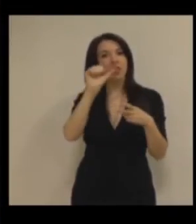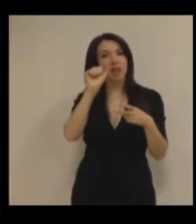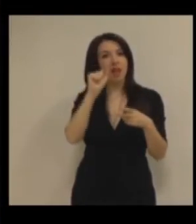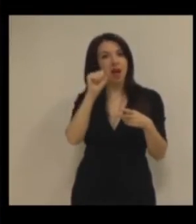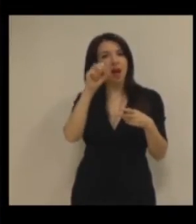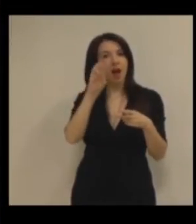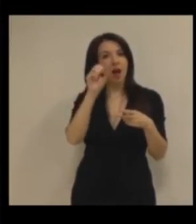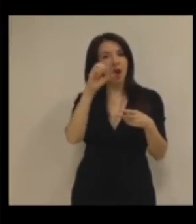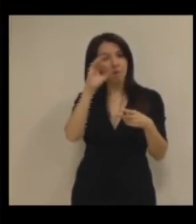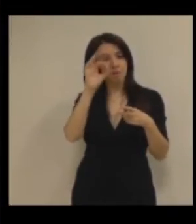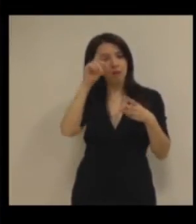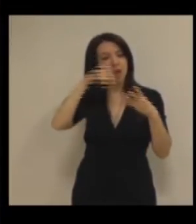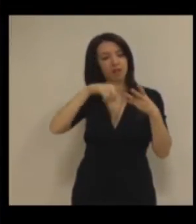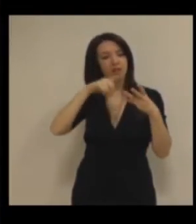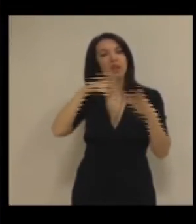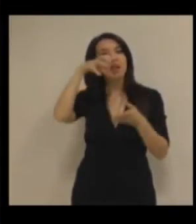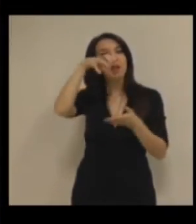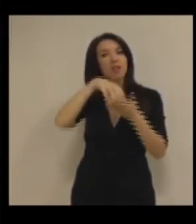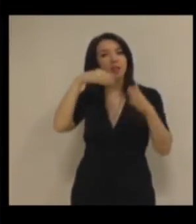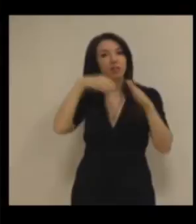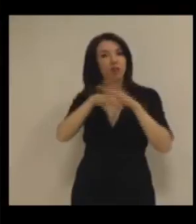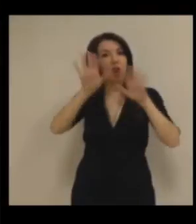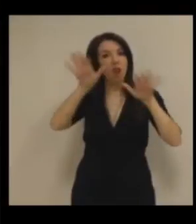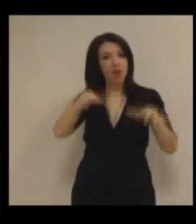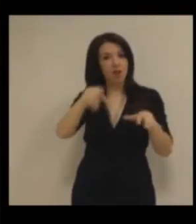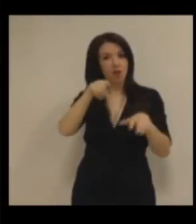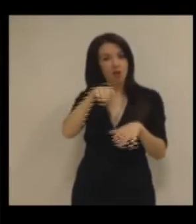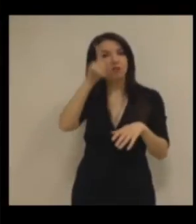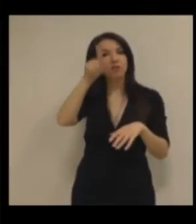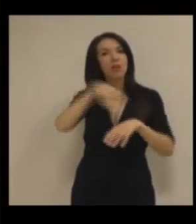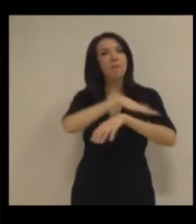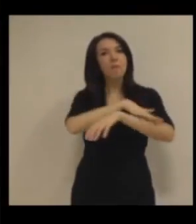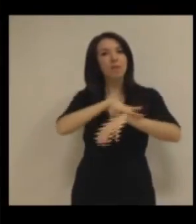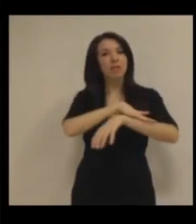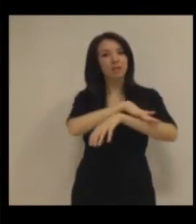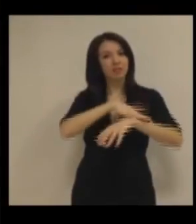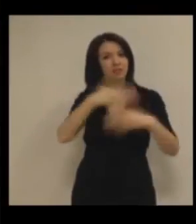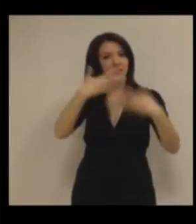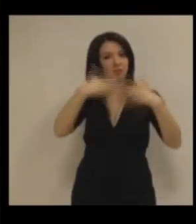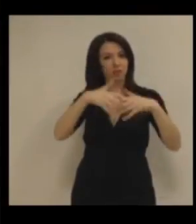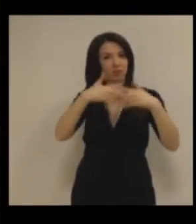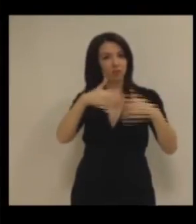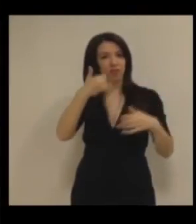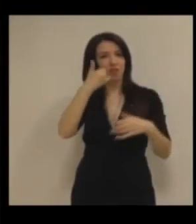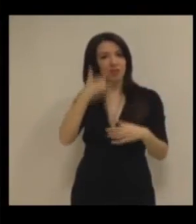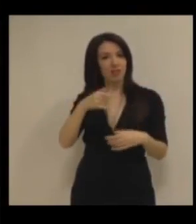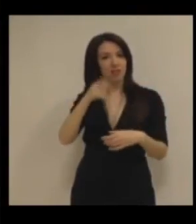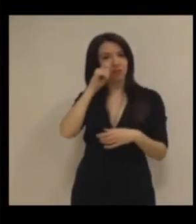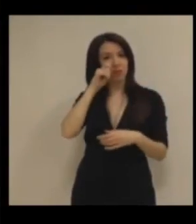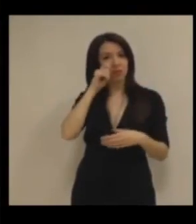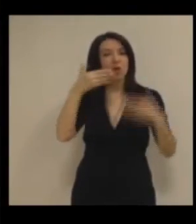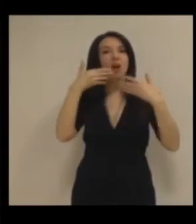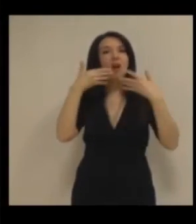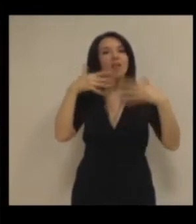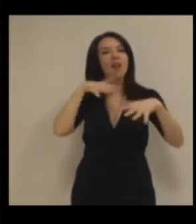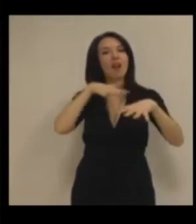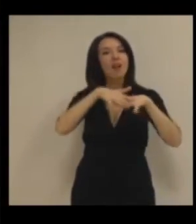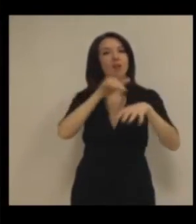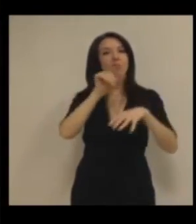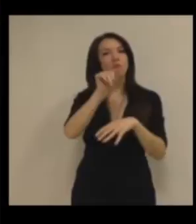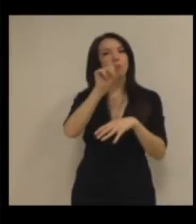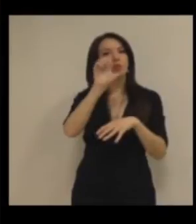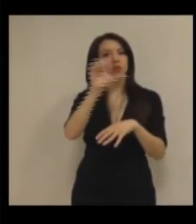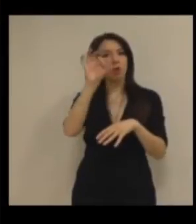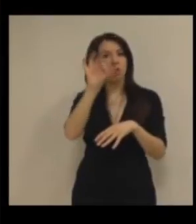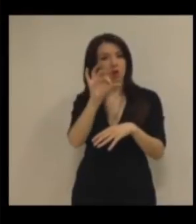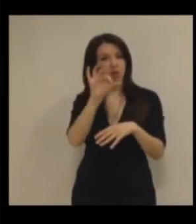Estatal de San Andrés de Rabanedo, en León, al Ministerio de Industria, Energía y Turismo a través de Red.es,